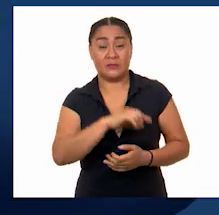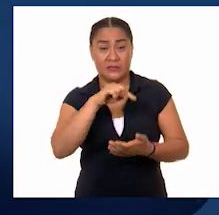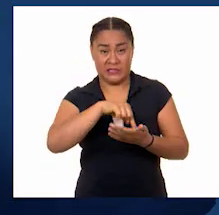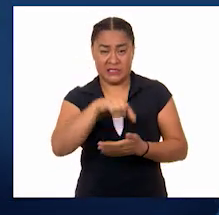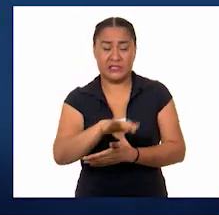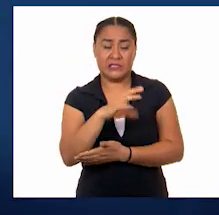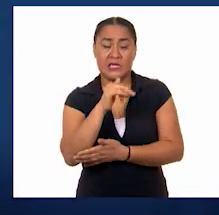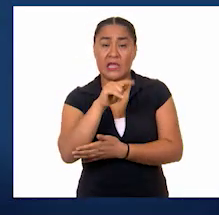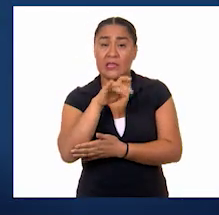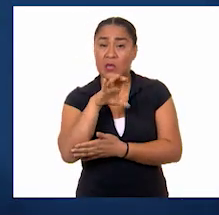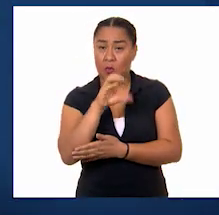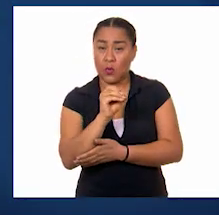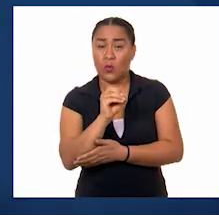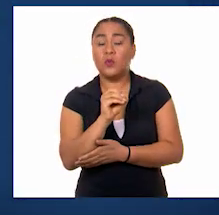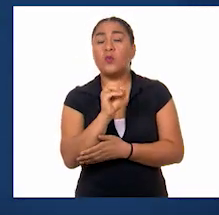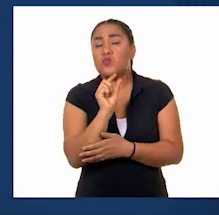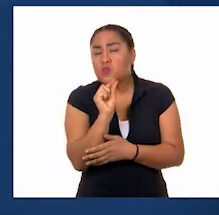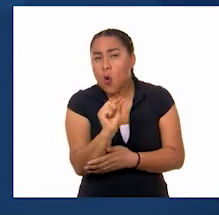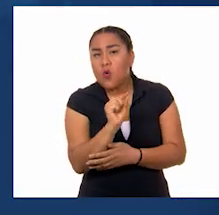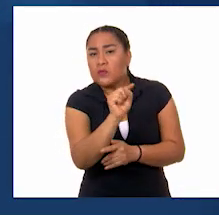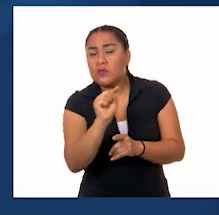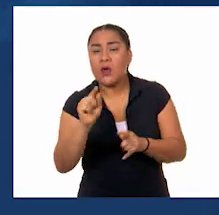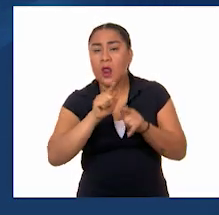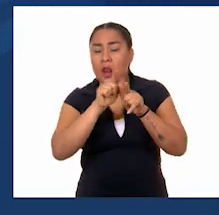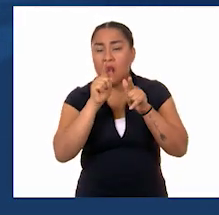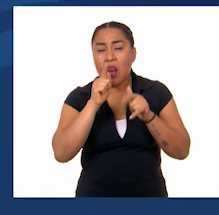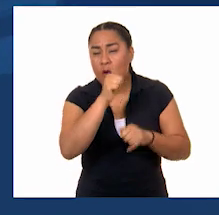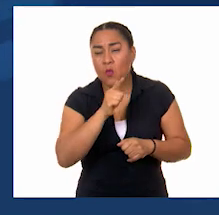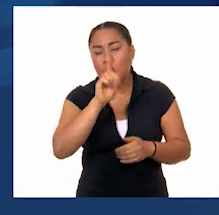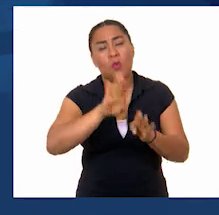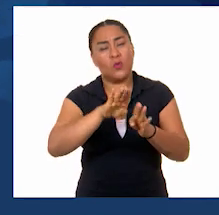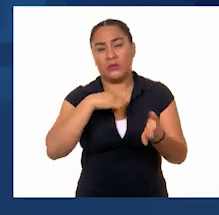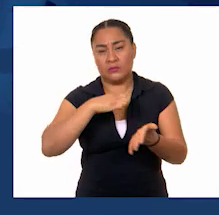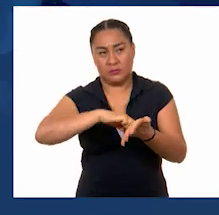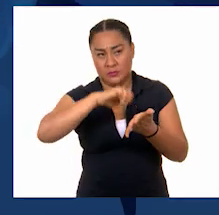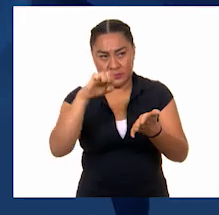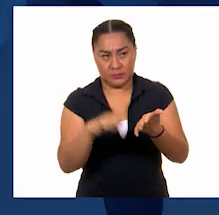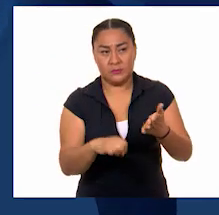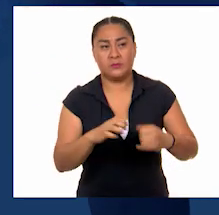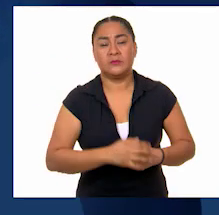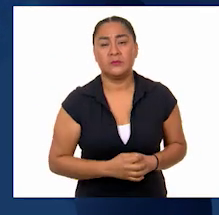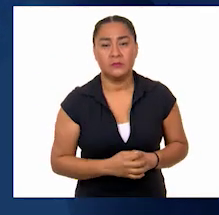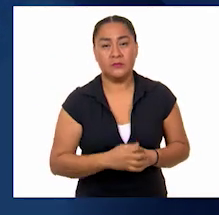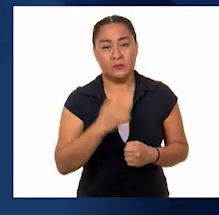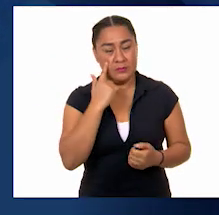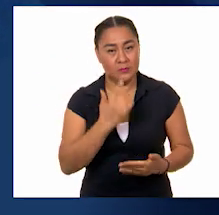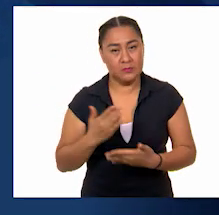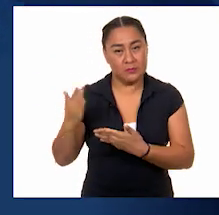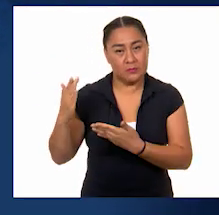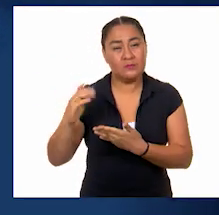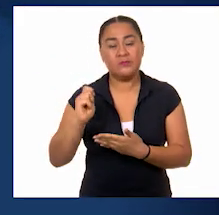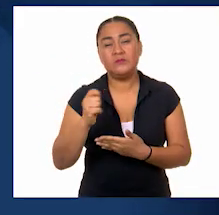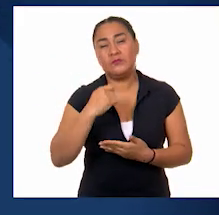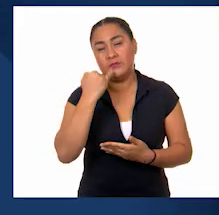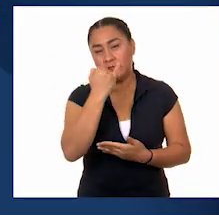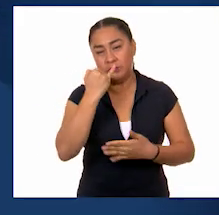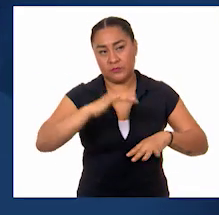es una de las pocas lenguas tonales. Te voy a dar un ejemplo. N quiere decir olote.